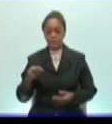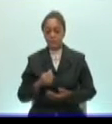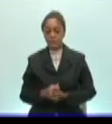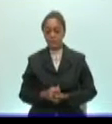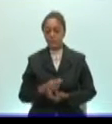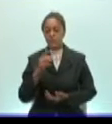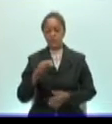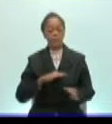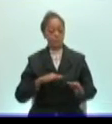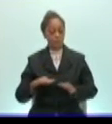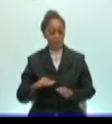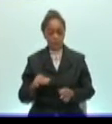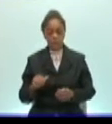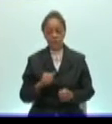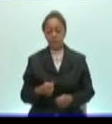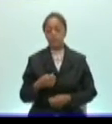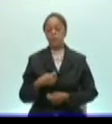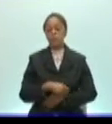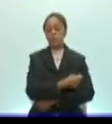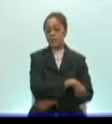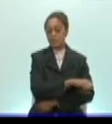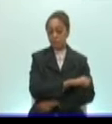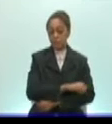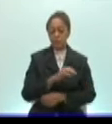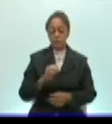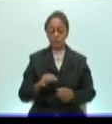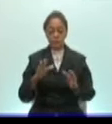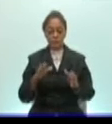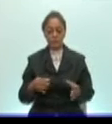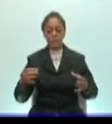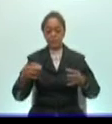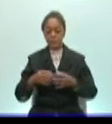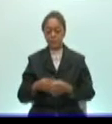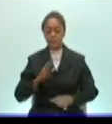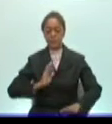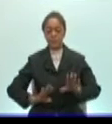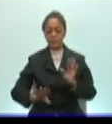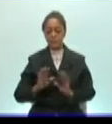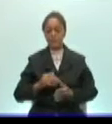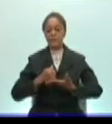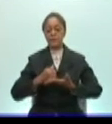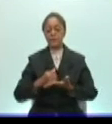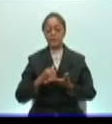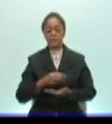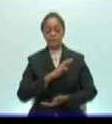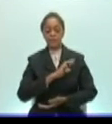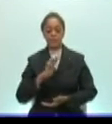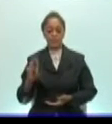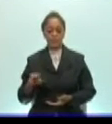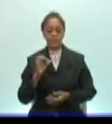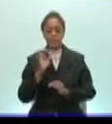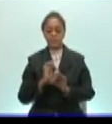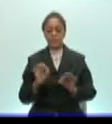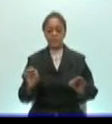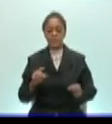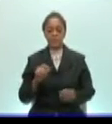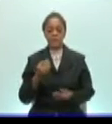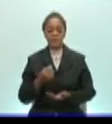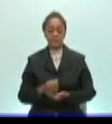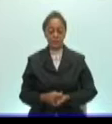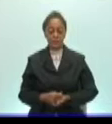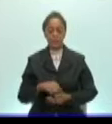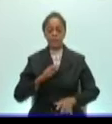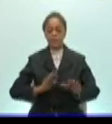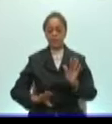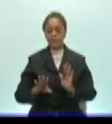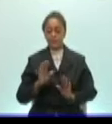La posición que asumen las masas, donde planteamos unidad, defensa y apoyo a la Revolución, a esas medidas. Y sobre todo la defensa